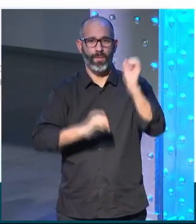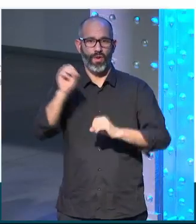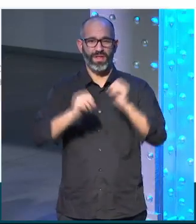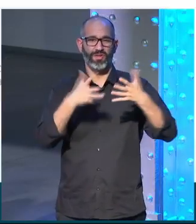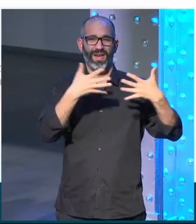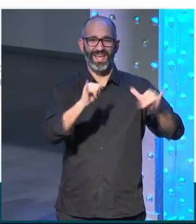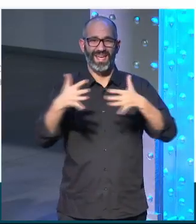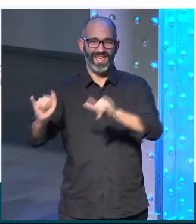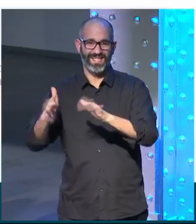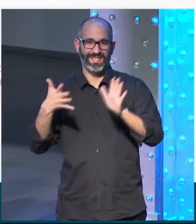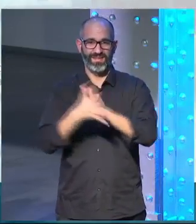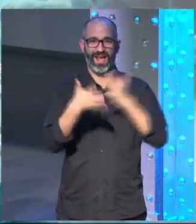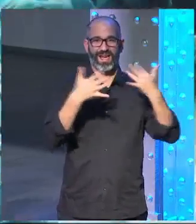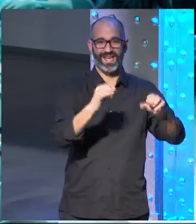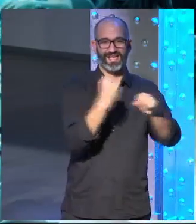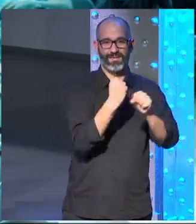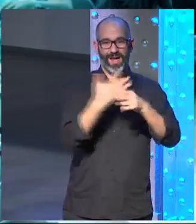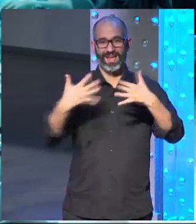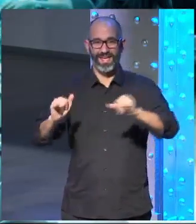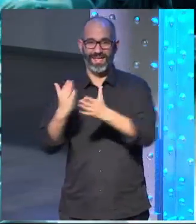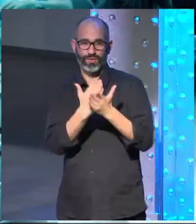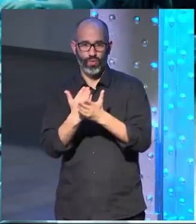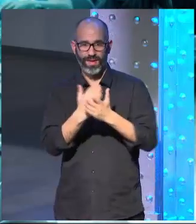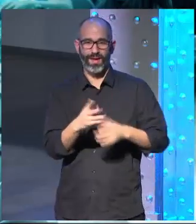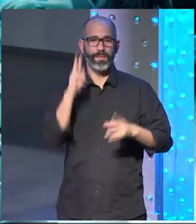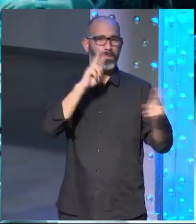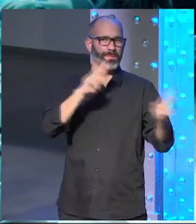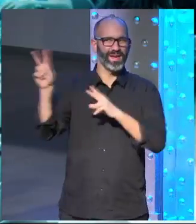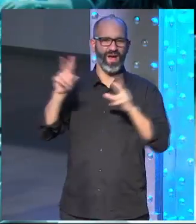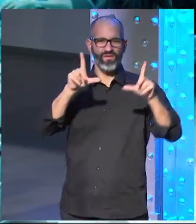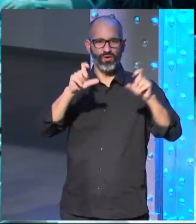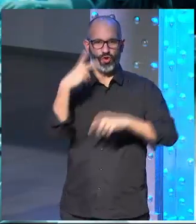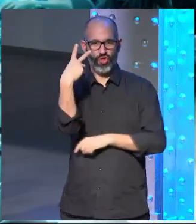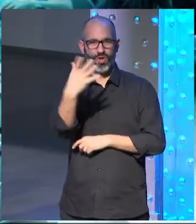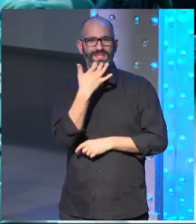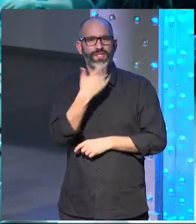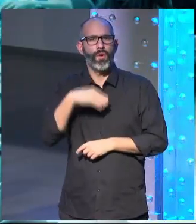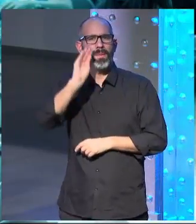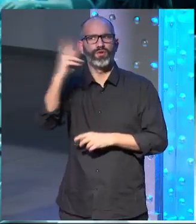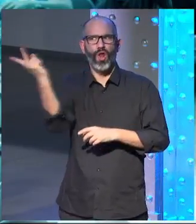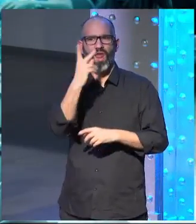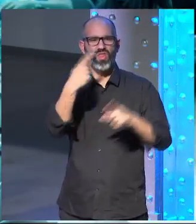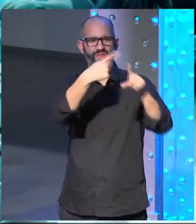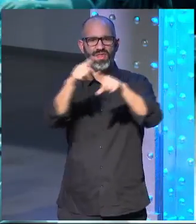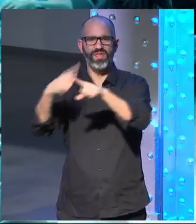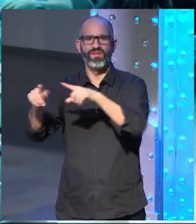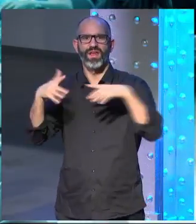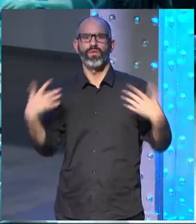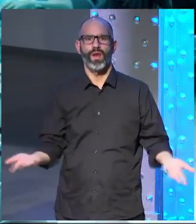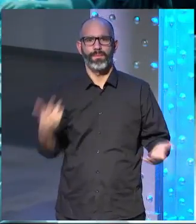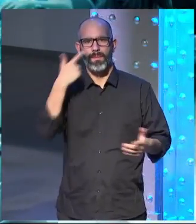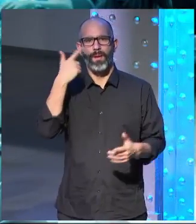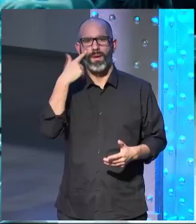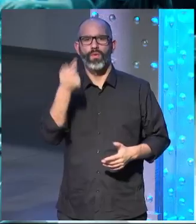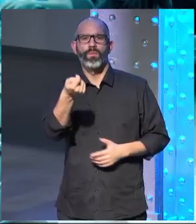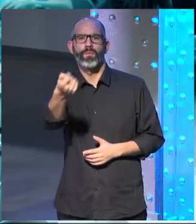ninis, ¿no? Quiero que miréis estas dos fotos. Si yo os pregunto las diferencias en estas fotos, venga, vamos a hacerlo un poco